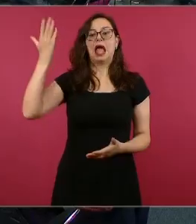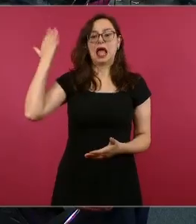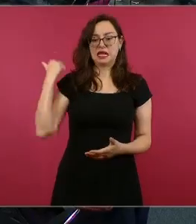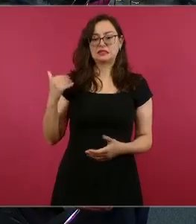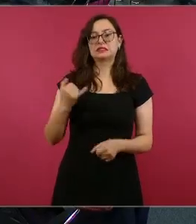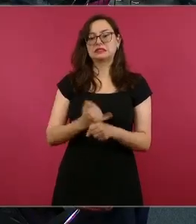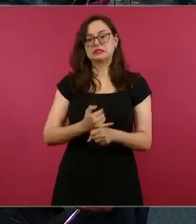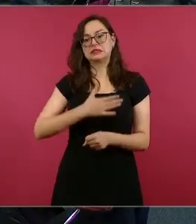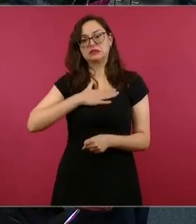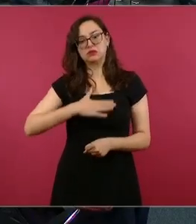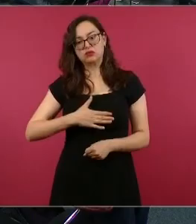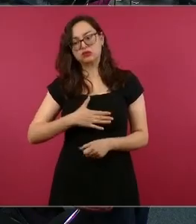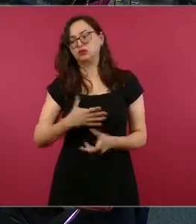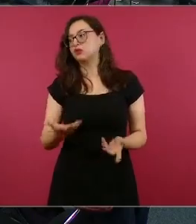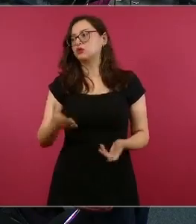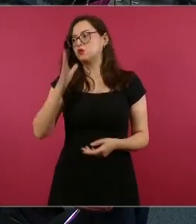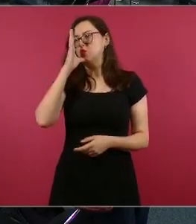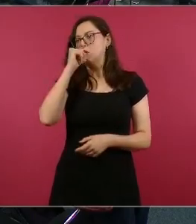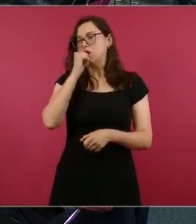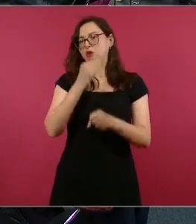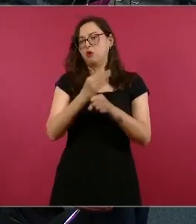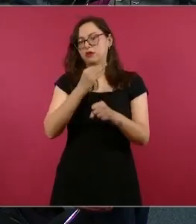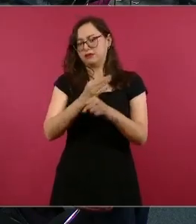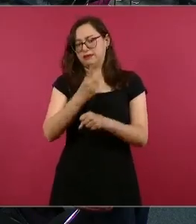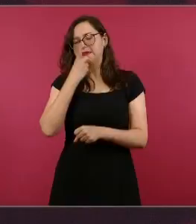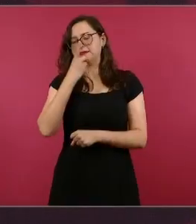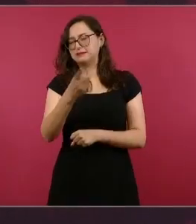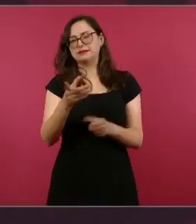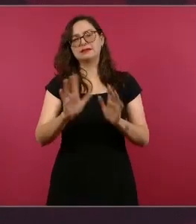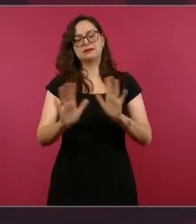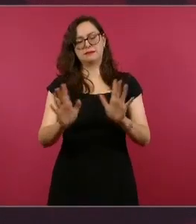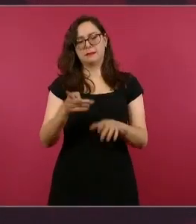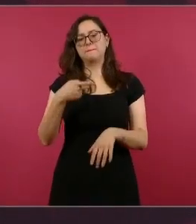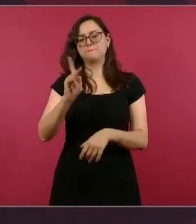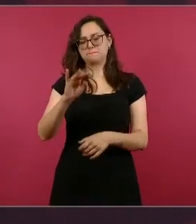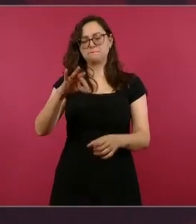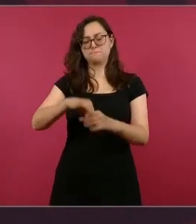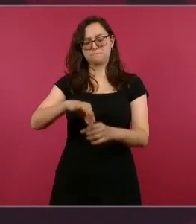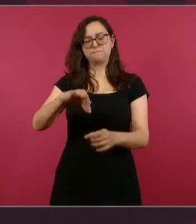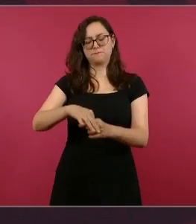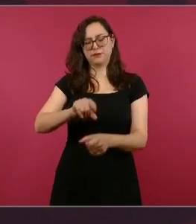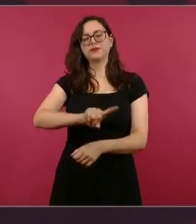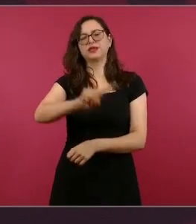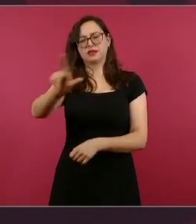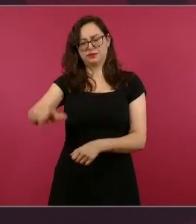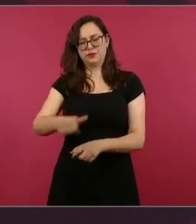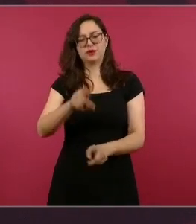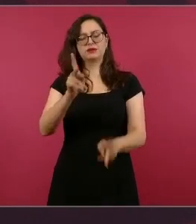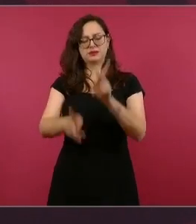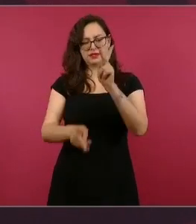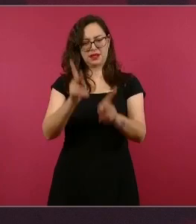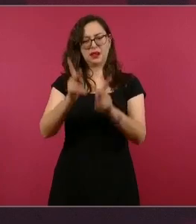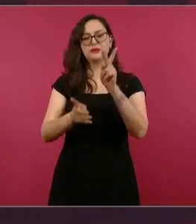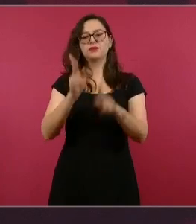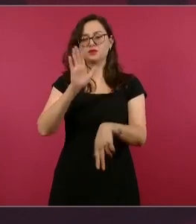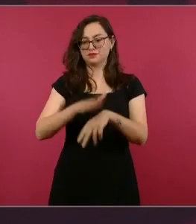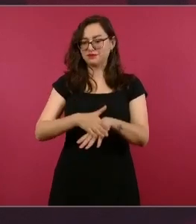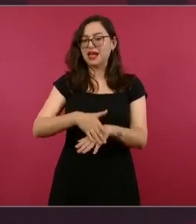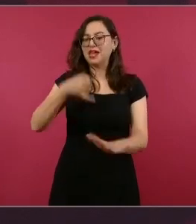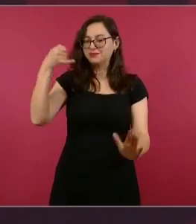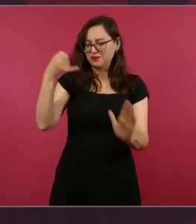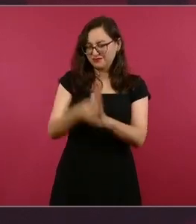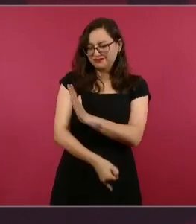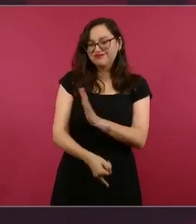no puedo hablar así. Pero dejen que pase. El día 2 ya voy a hablar de eso,